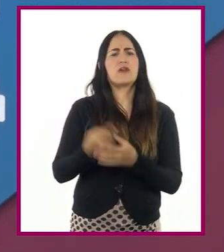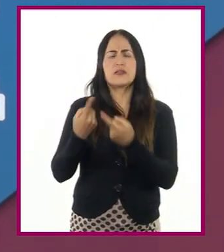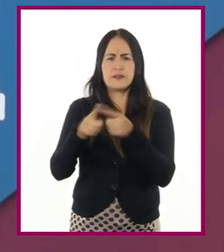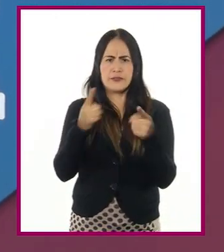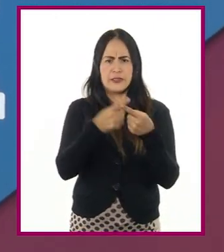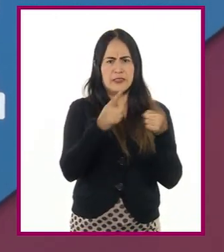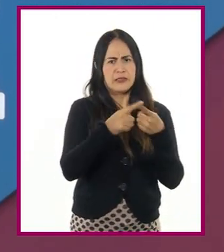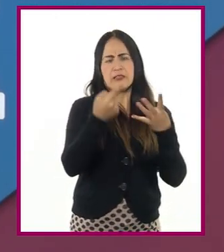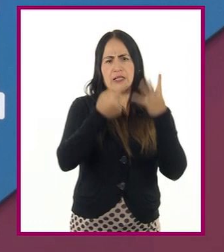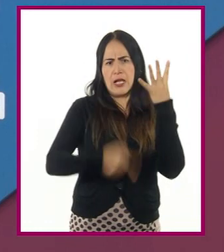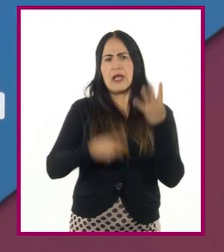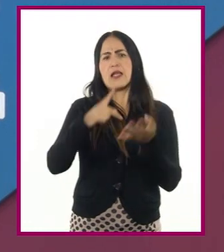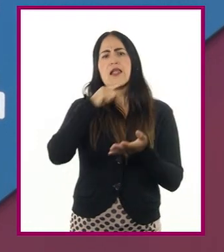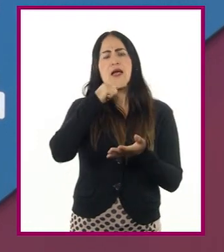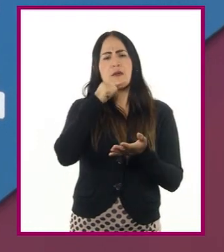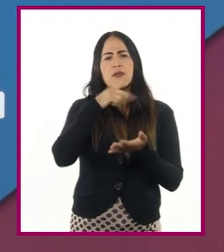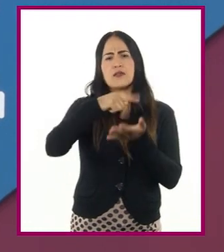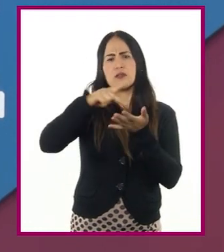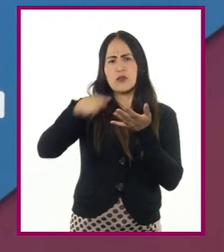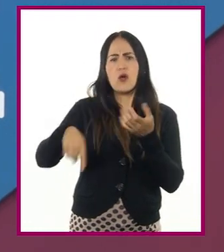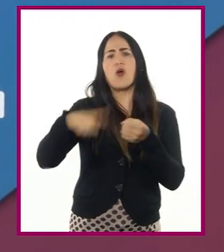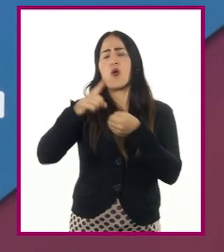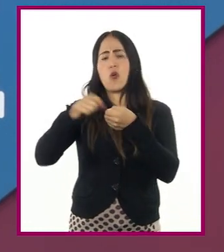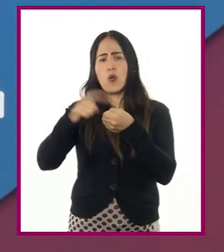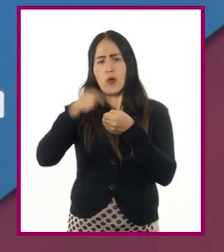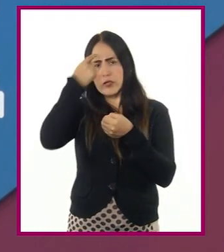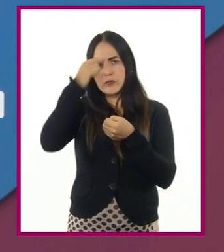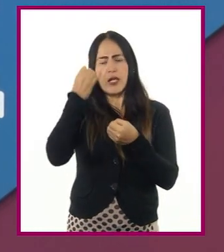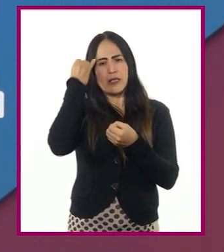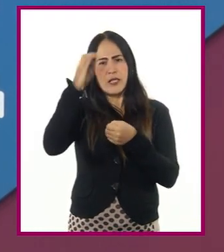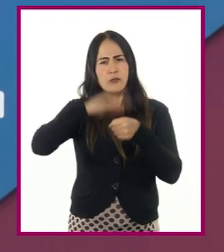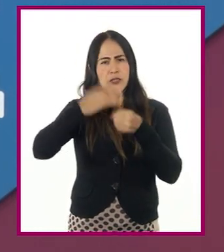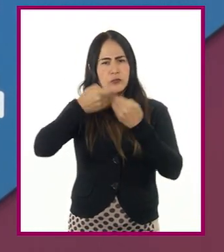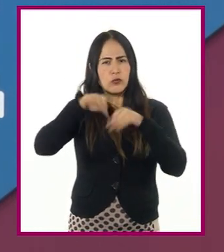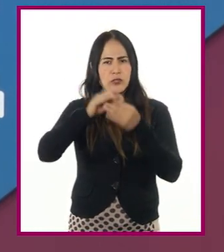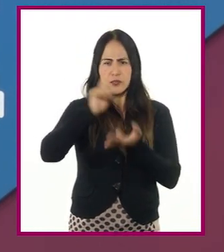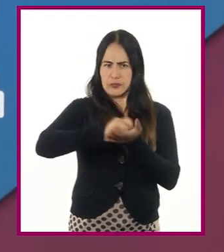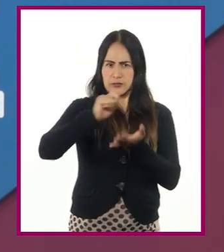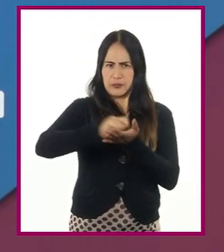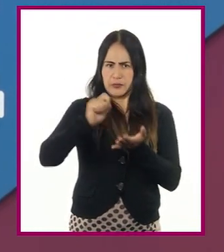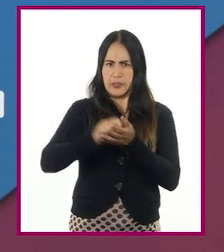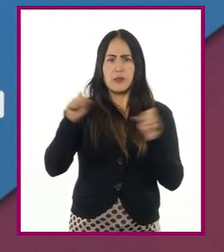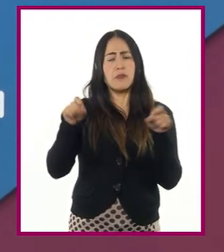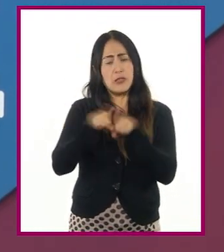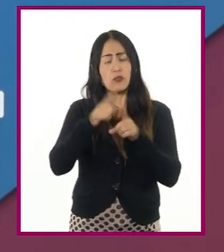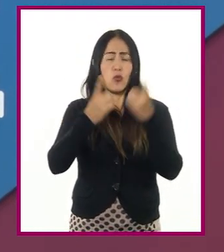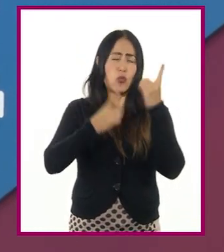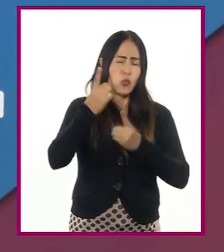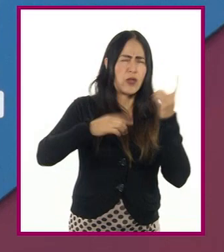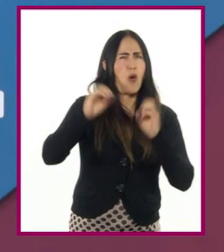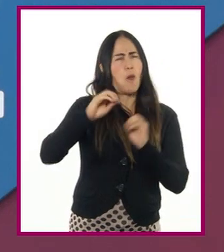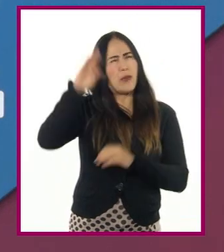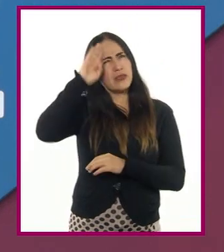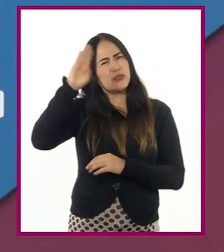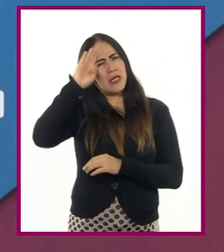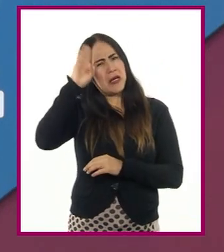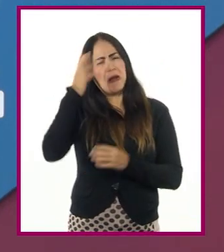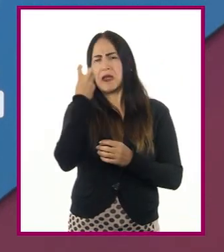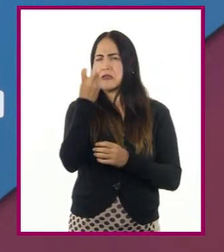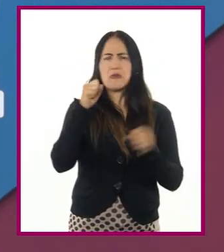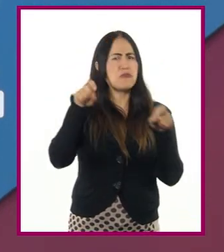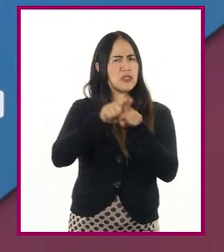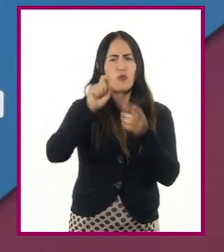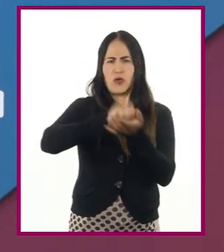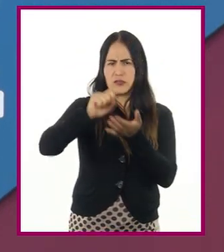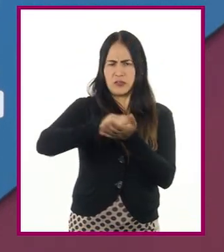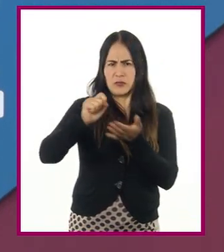o bolígrafo y colores para registrar las ideas principales, así como dudas y reflexiones para posteriormente